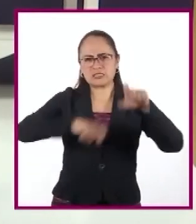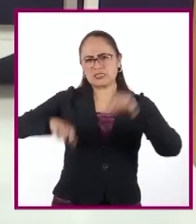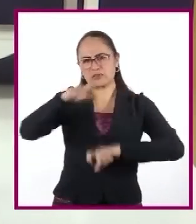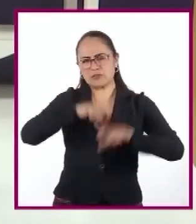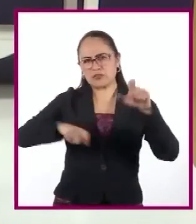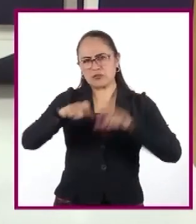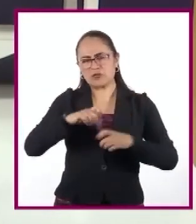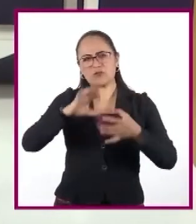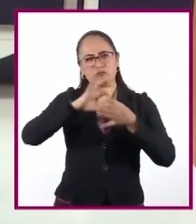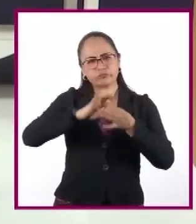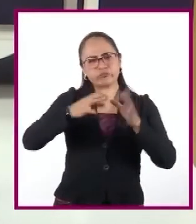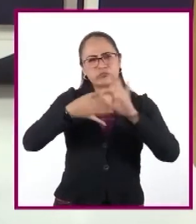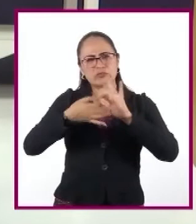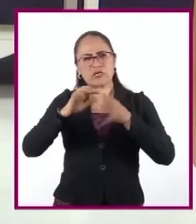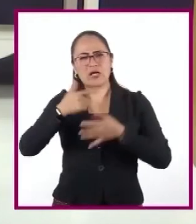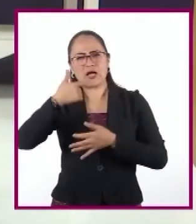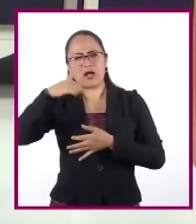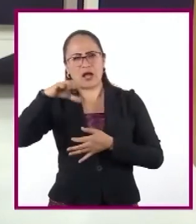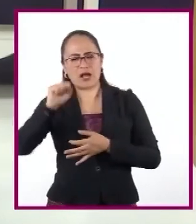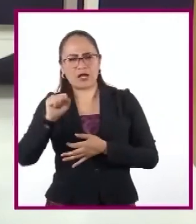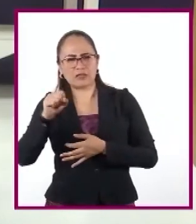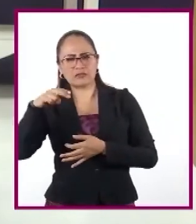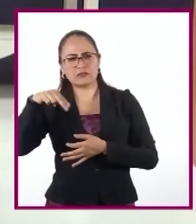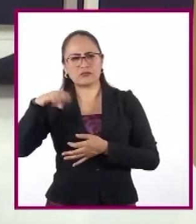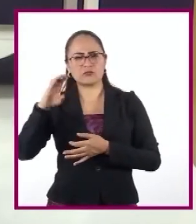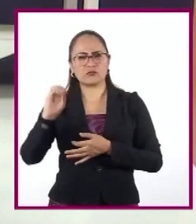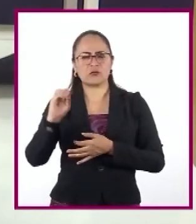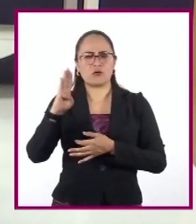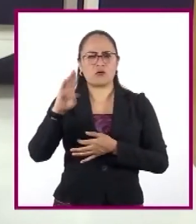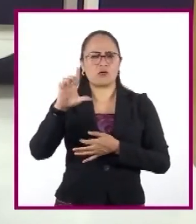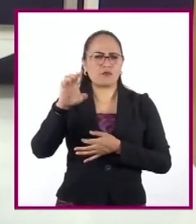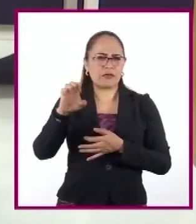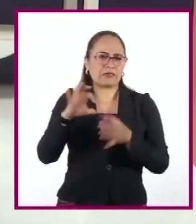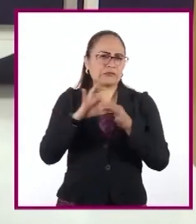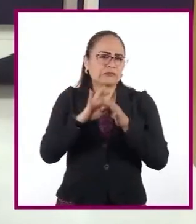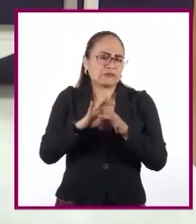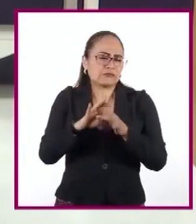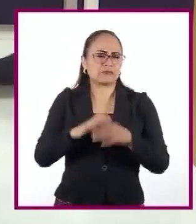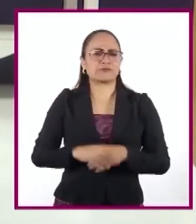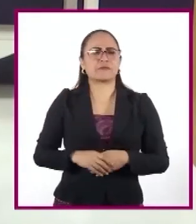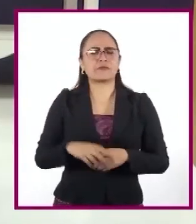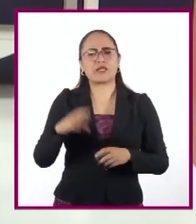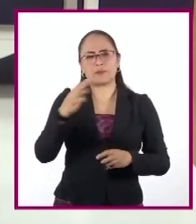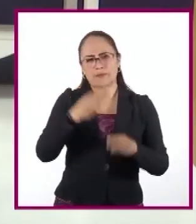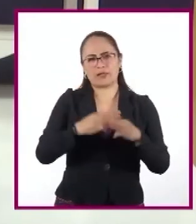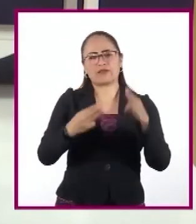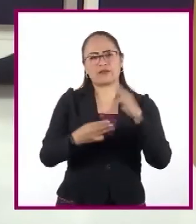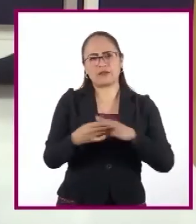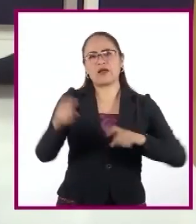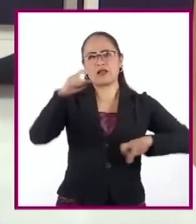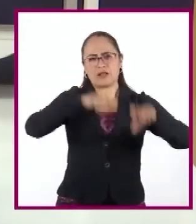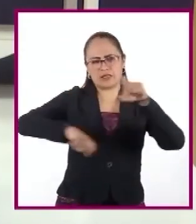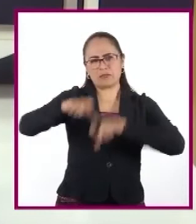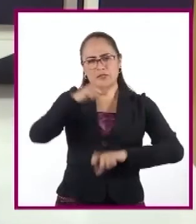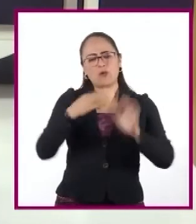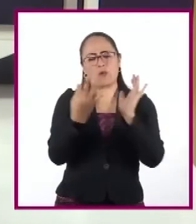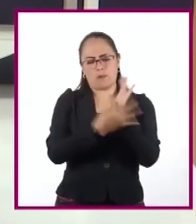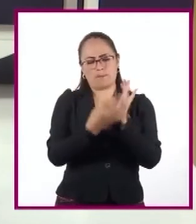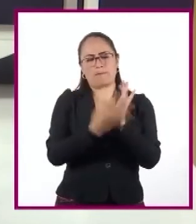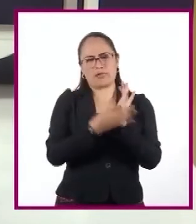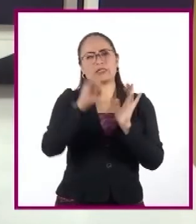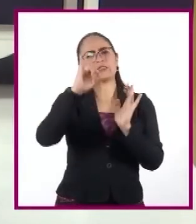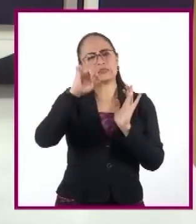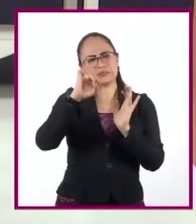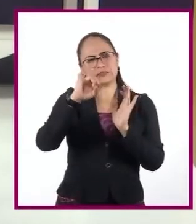la estructura del gas noble más cercano. A un elemento químico se le considera metal cuando tiende a